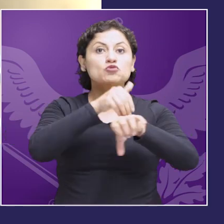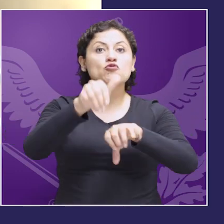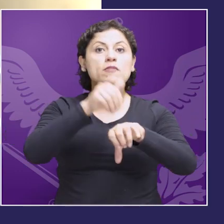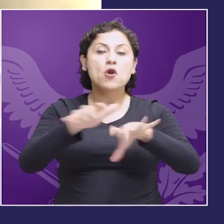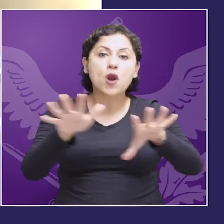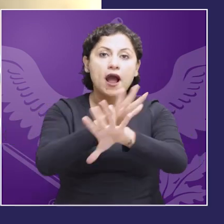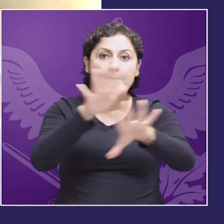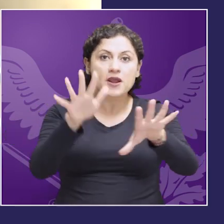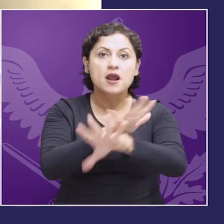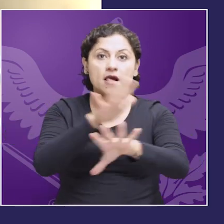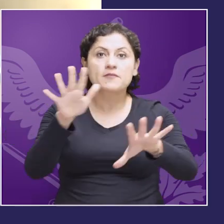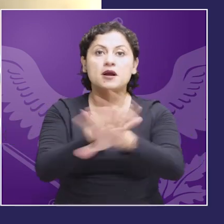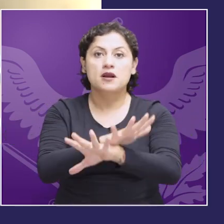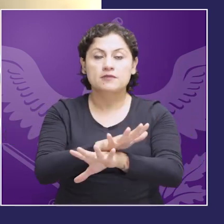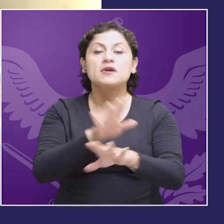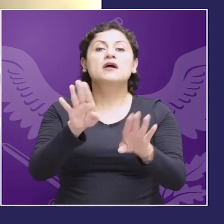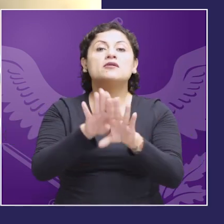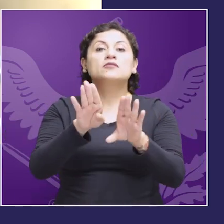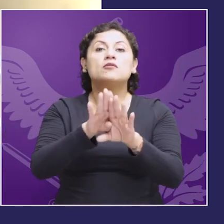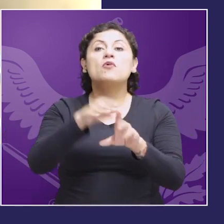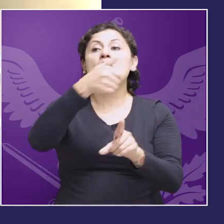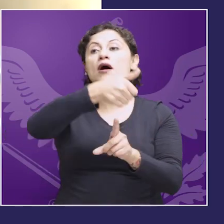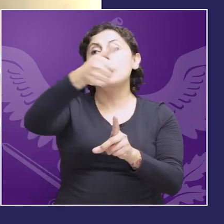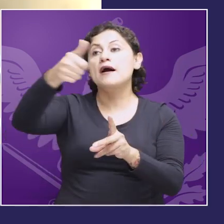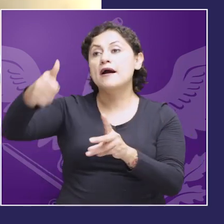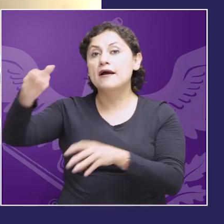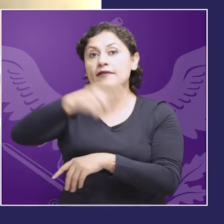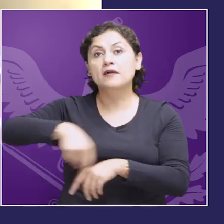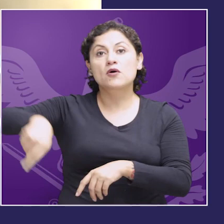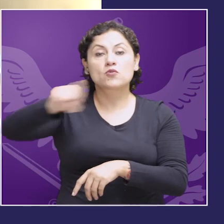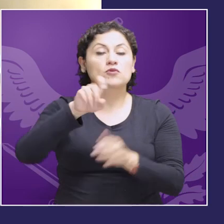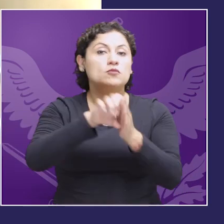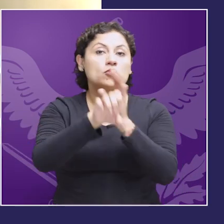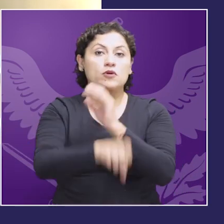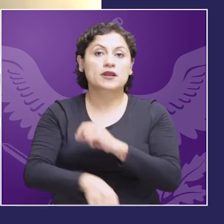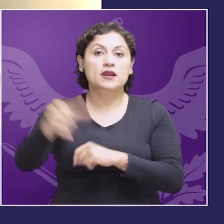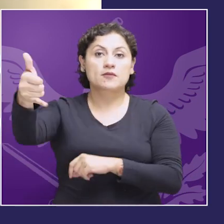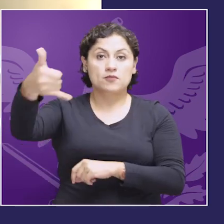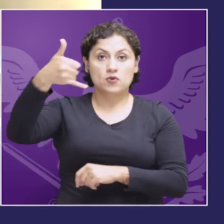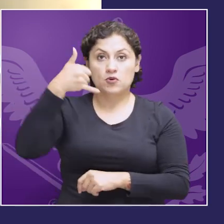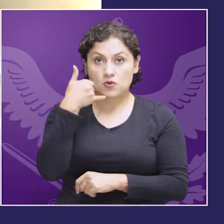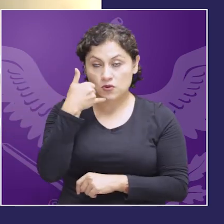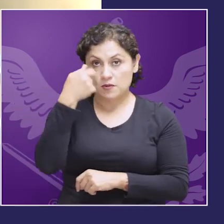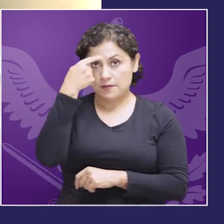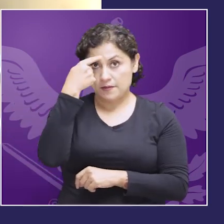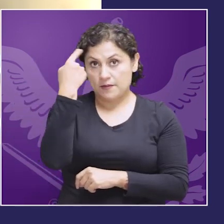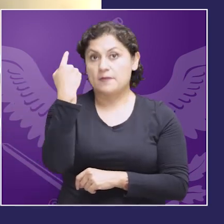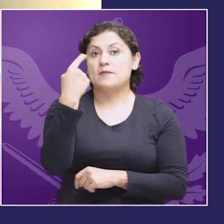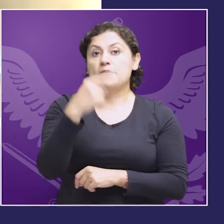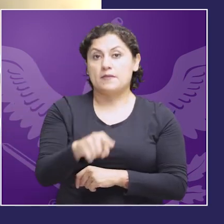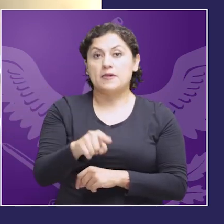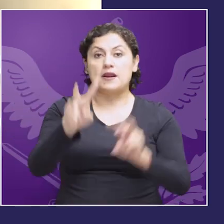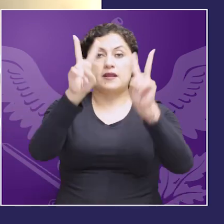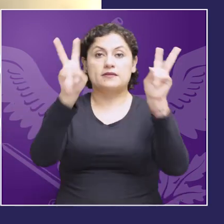que se iba dando y paralelamente íbamos reportando las llamadas que